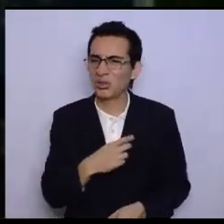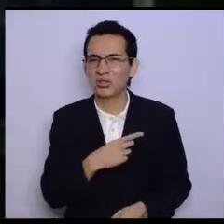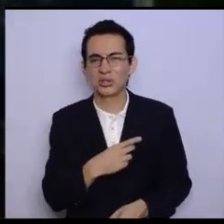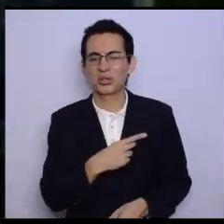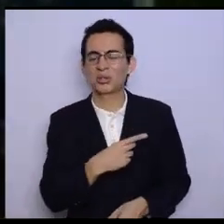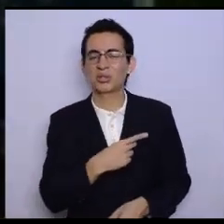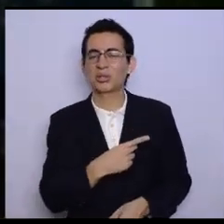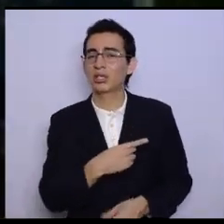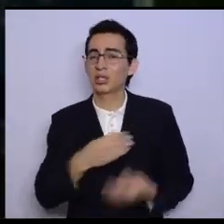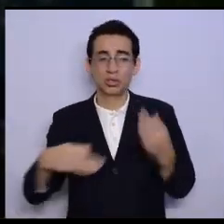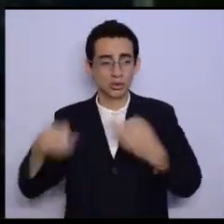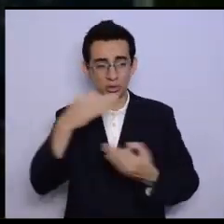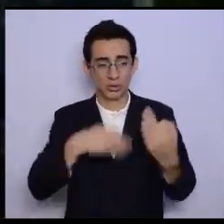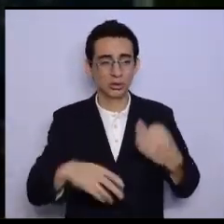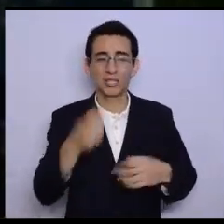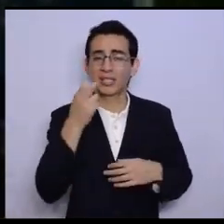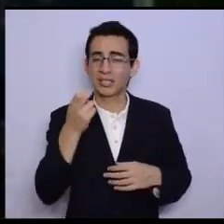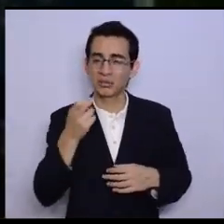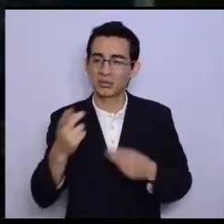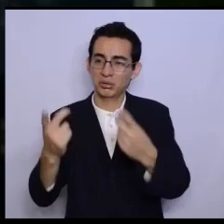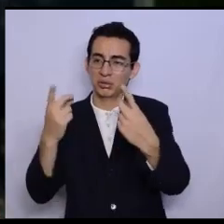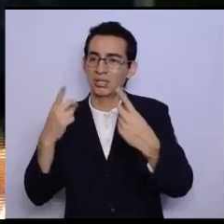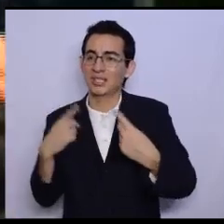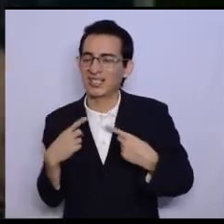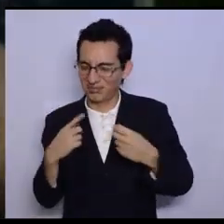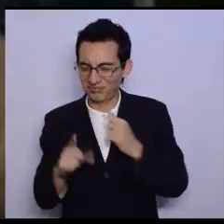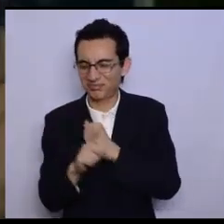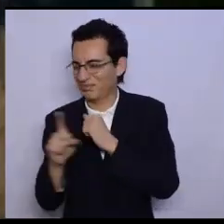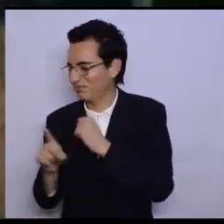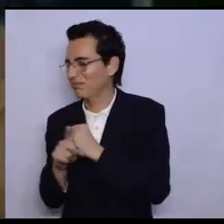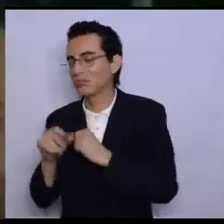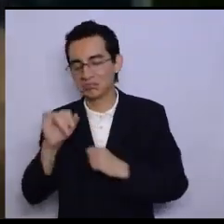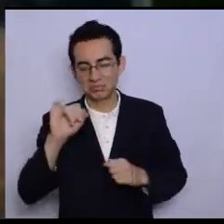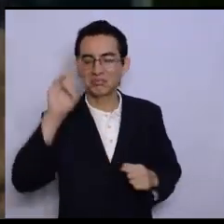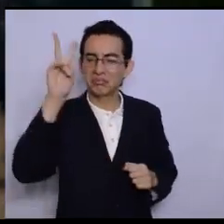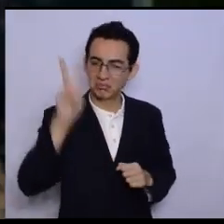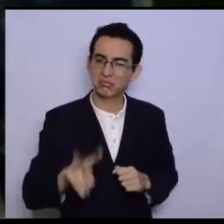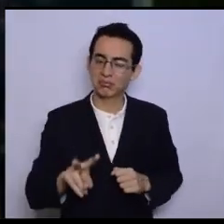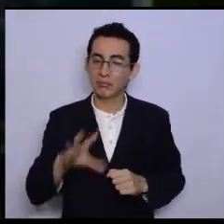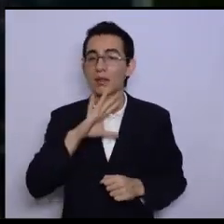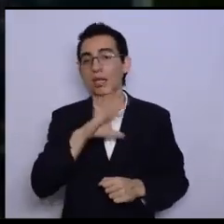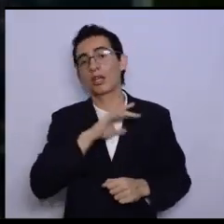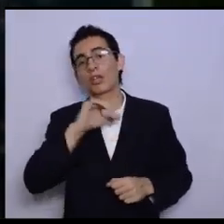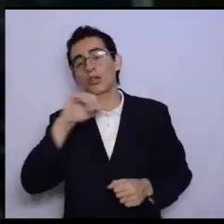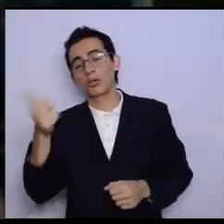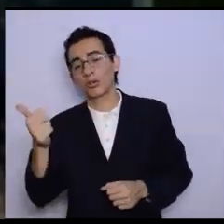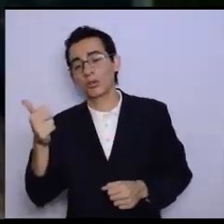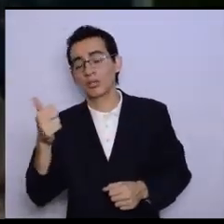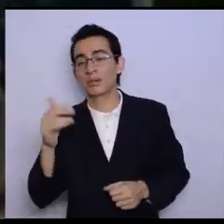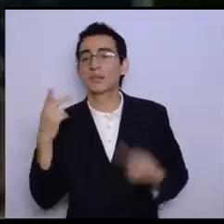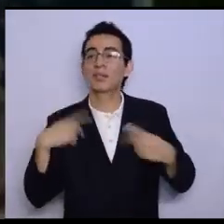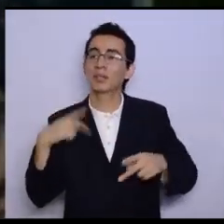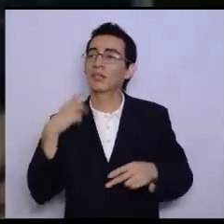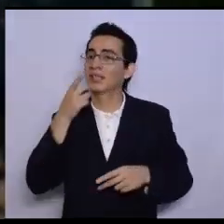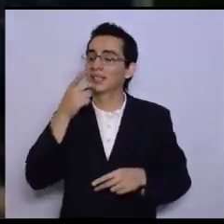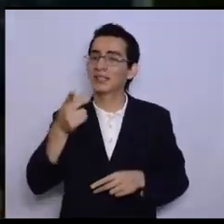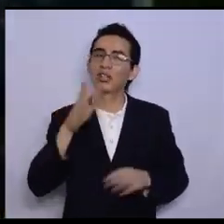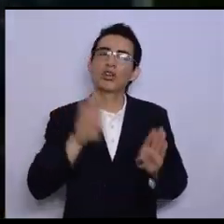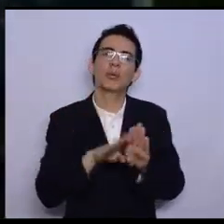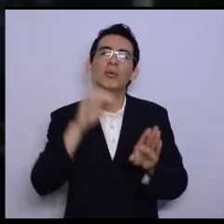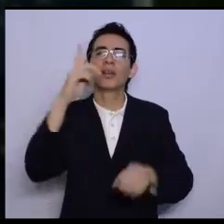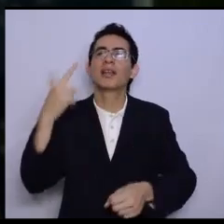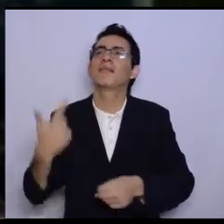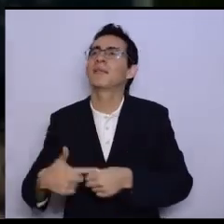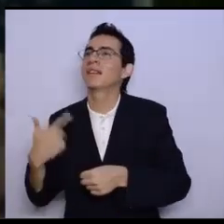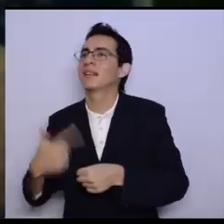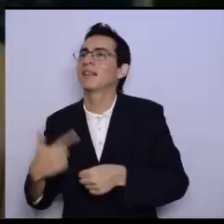Todo esto produce aflicción, ¿cierto? Bien, otra interpretación es que se refería a una enfermedad física.